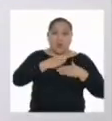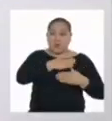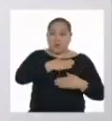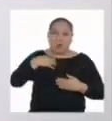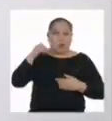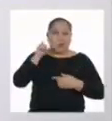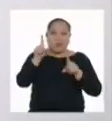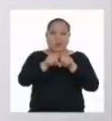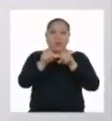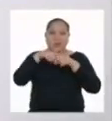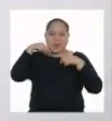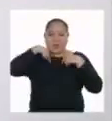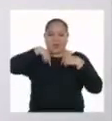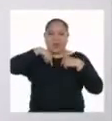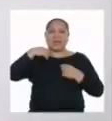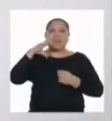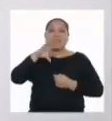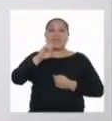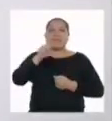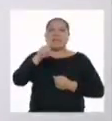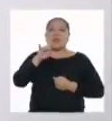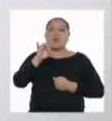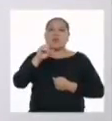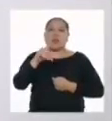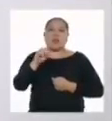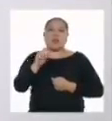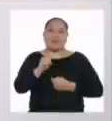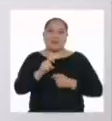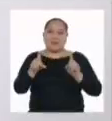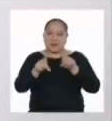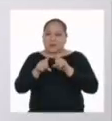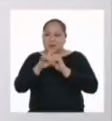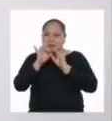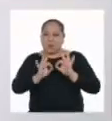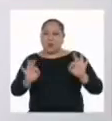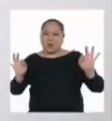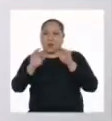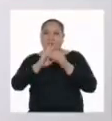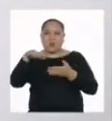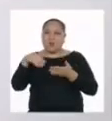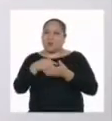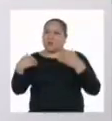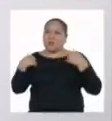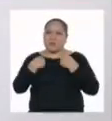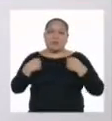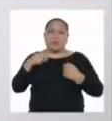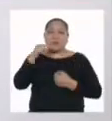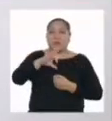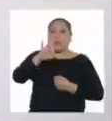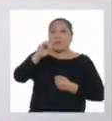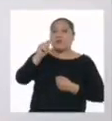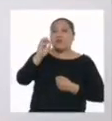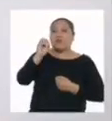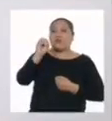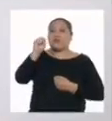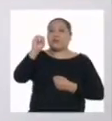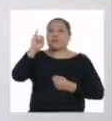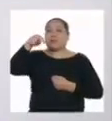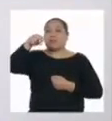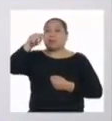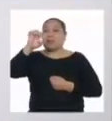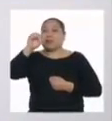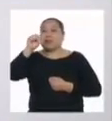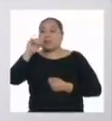la celular, así que también es vital para cualquier organismo. La fotosíntesis, que es el proceso que